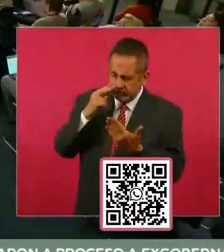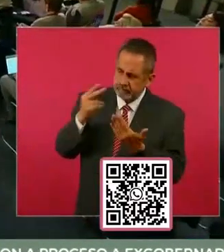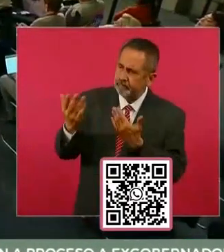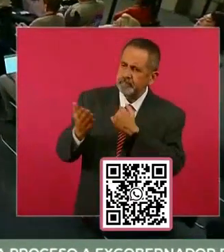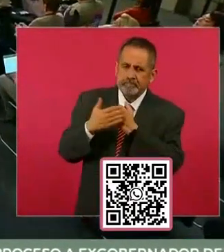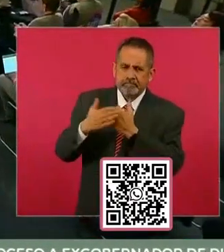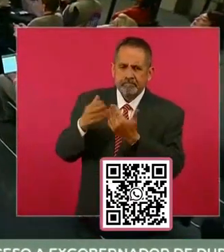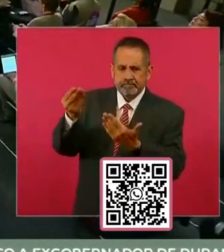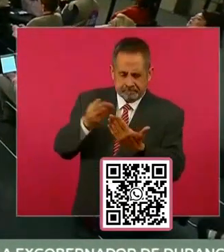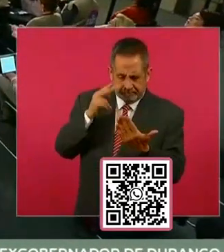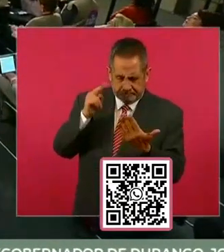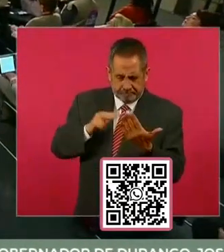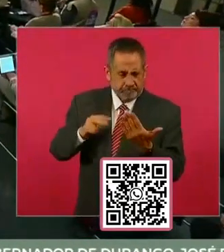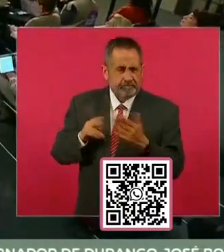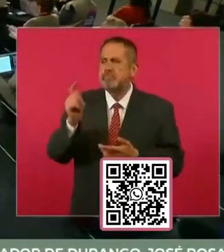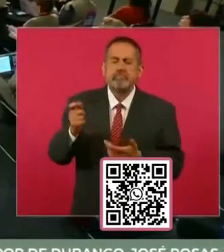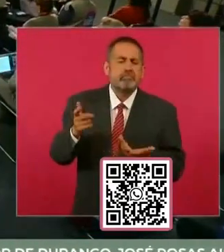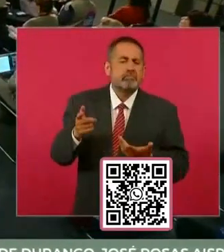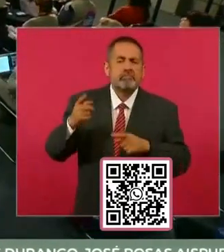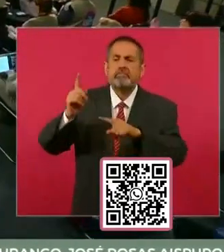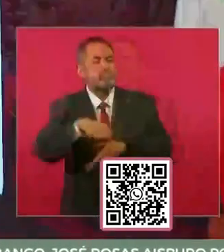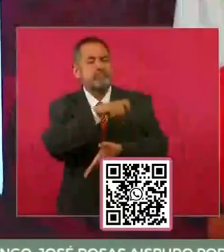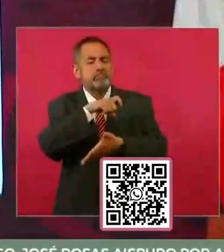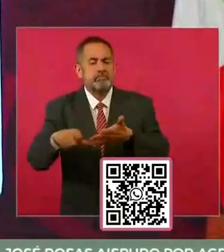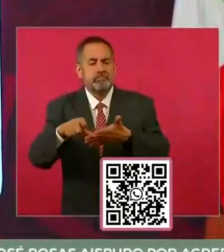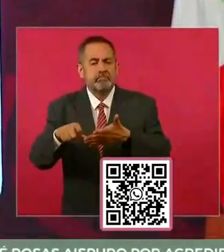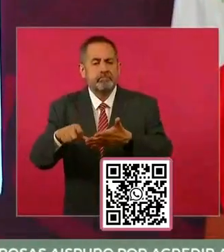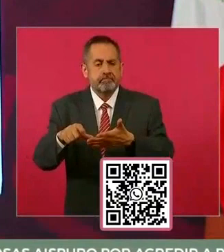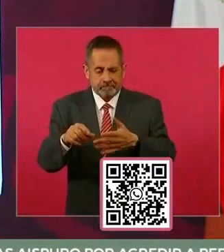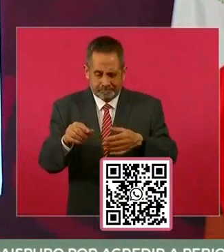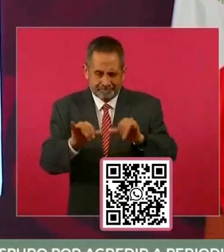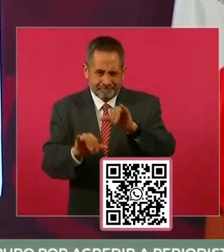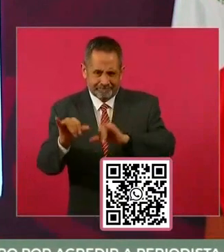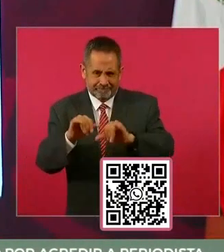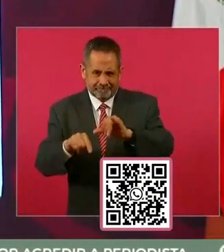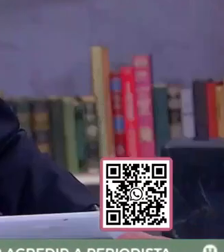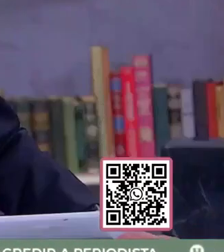informen, informen de quiénes adquieren estos químicos.